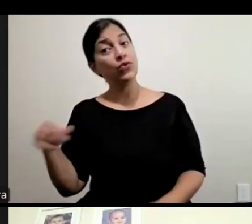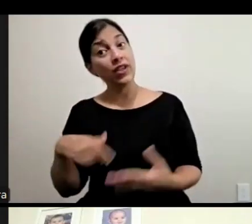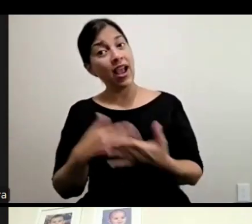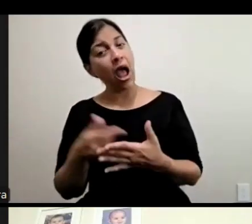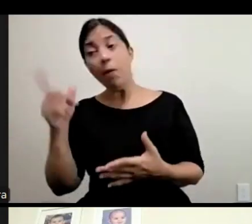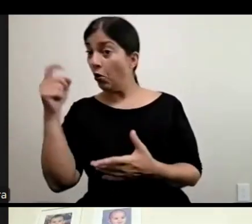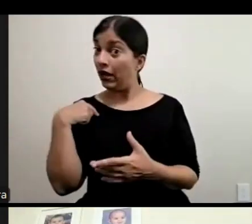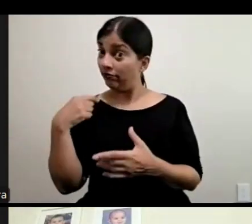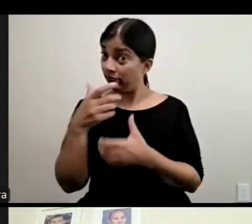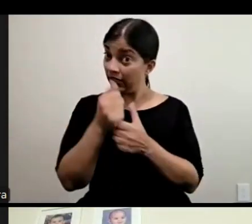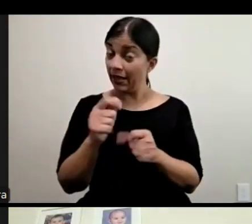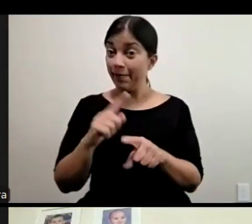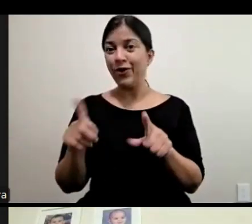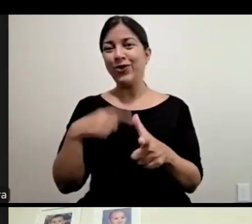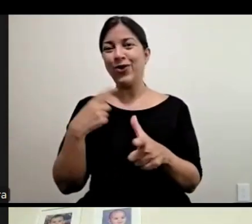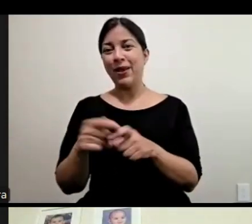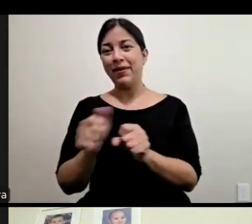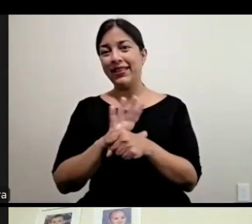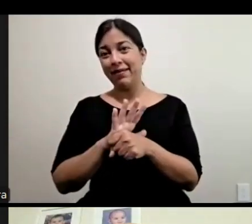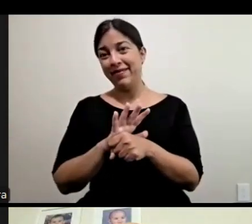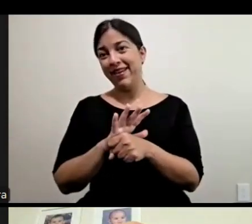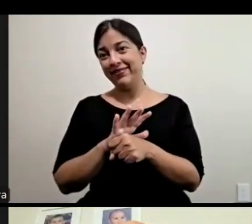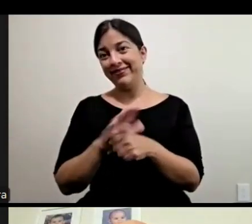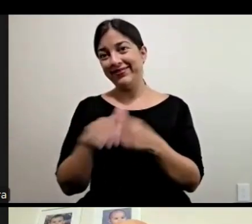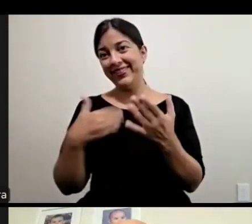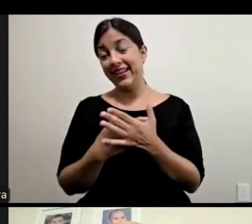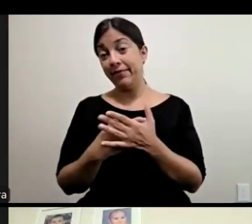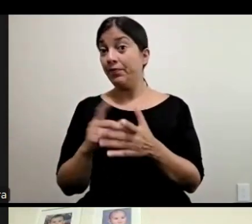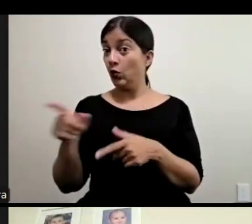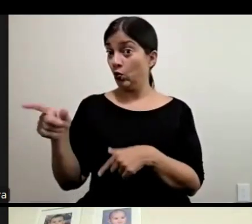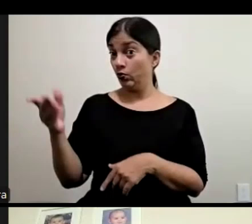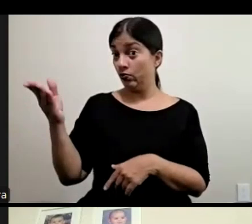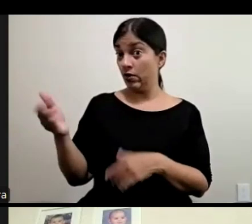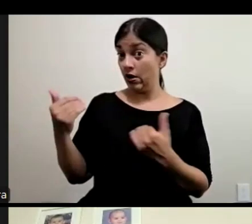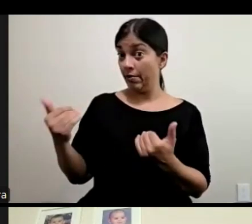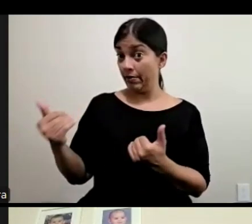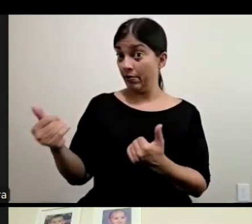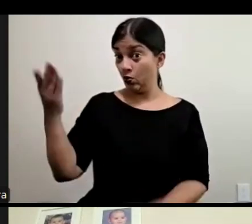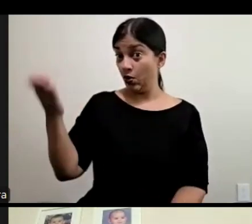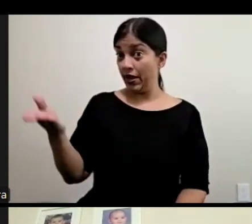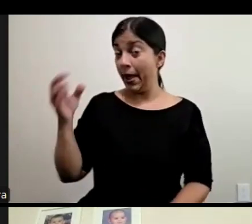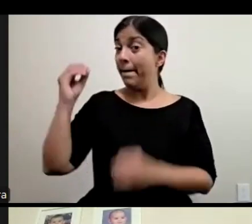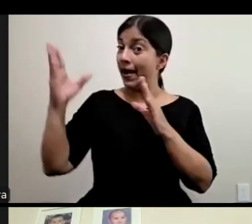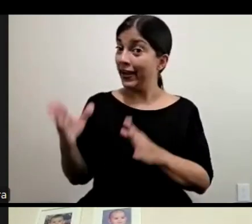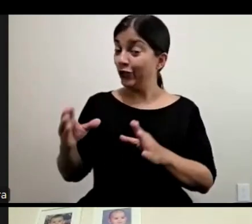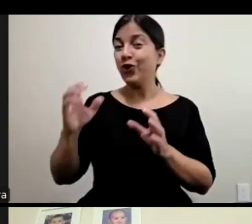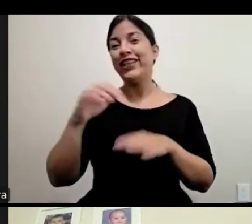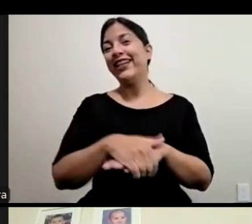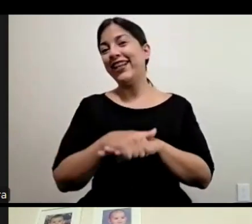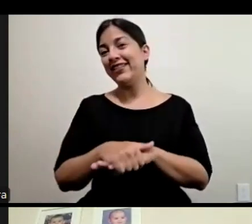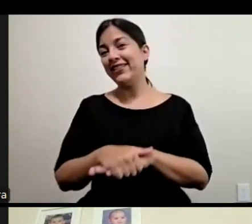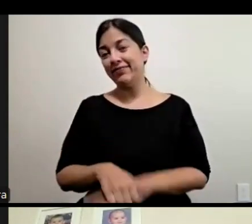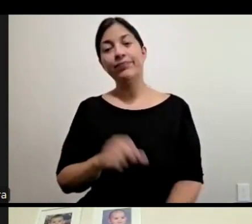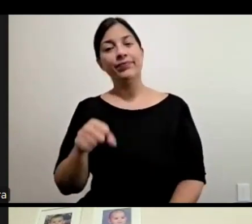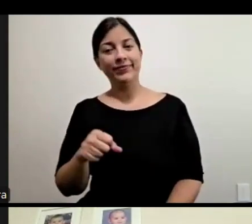después obviamente la pandemia entra. Porque tú realmente ahora mismo eres maestro de inglés. Sí, del Departamento